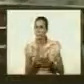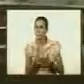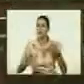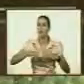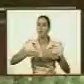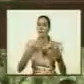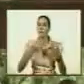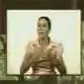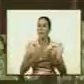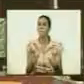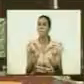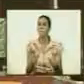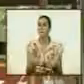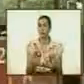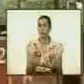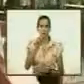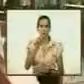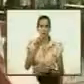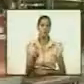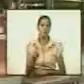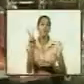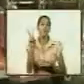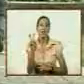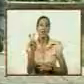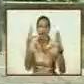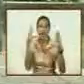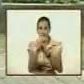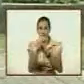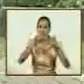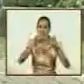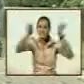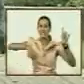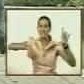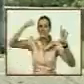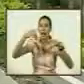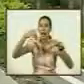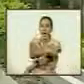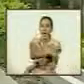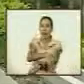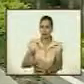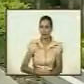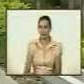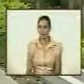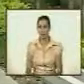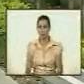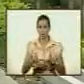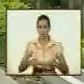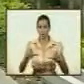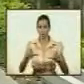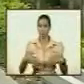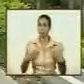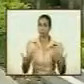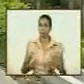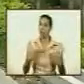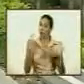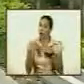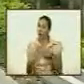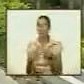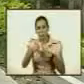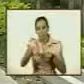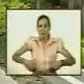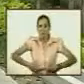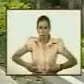la familia, en especial cada viernes en la noche con cine a cielo abierto. Un conglomerado de espacios para el disfrute, otro esfuerzo